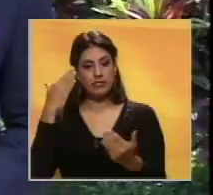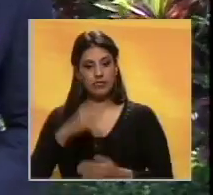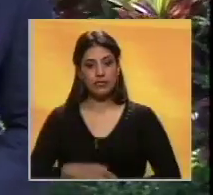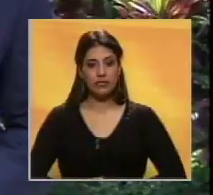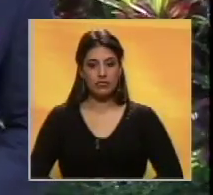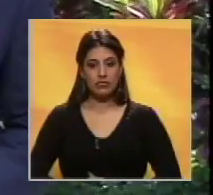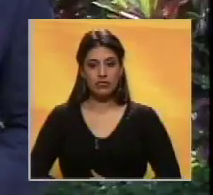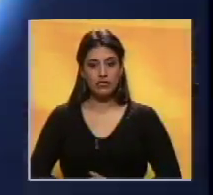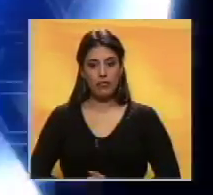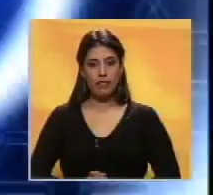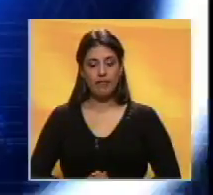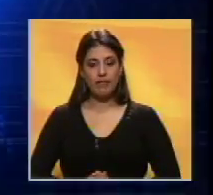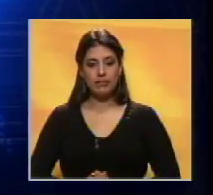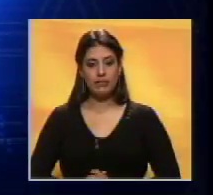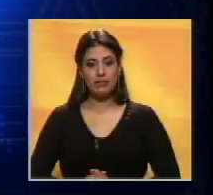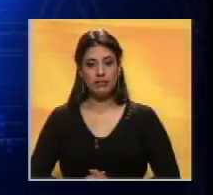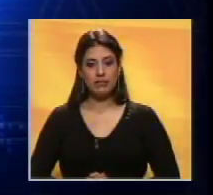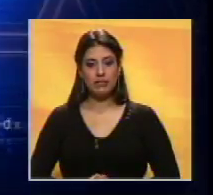Noticiero Venevisión.